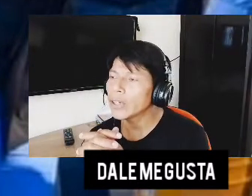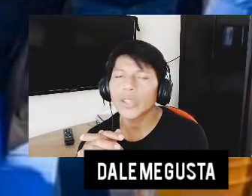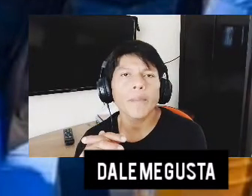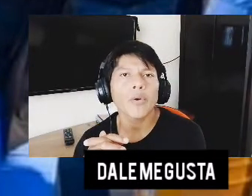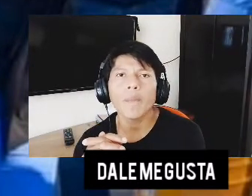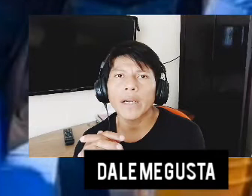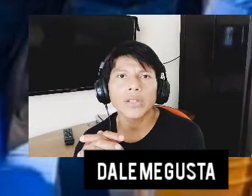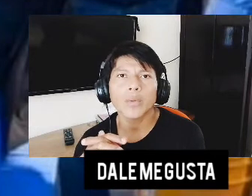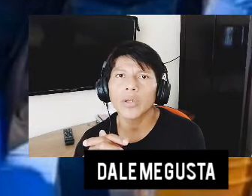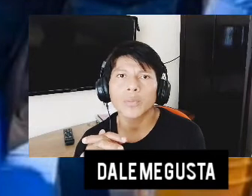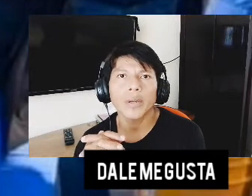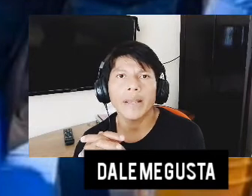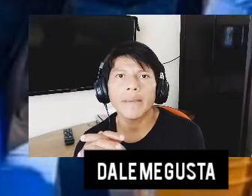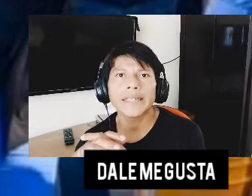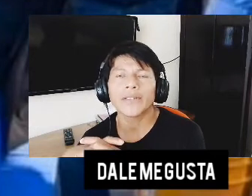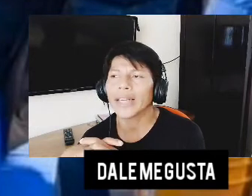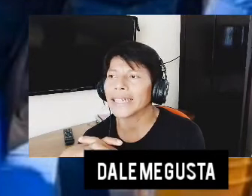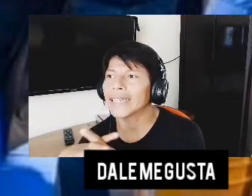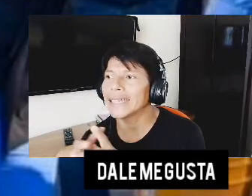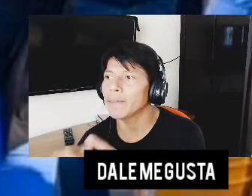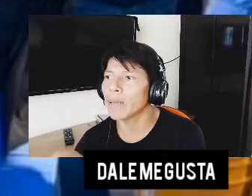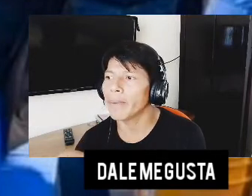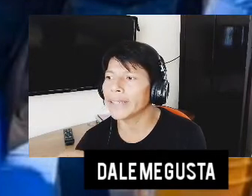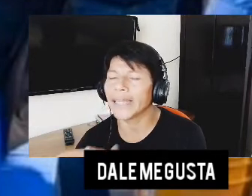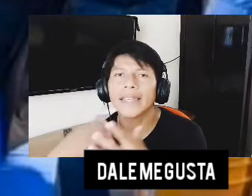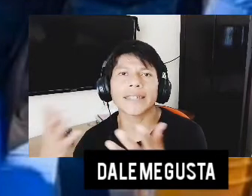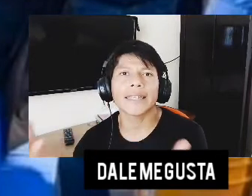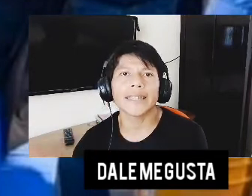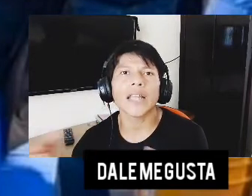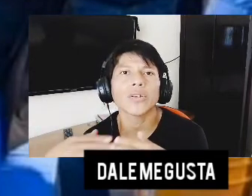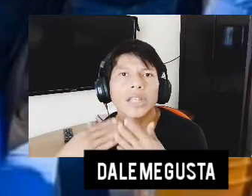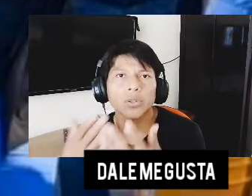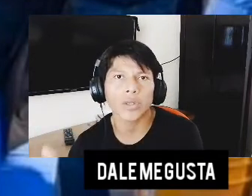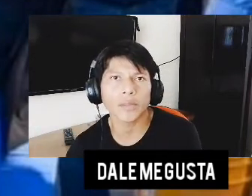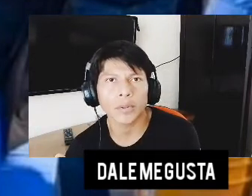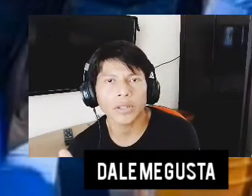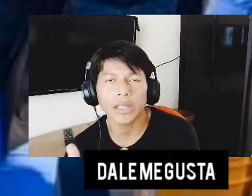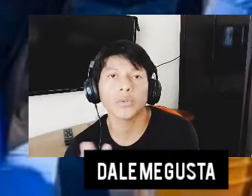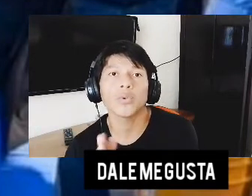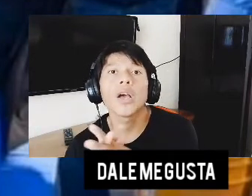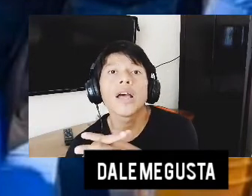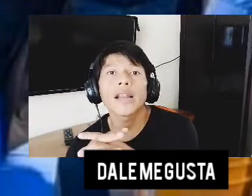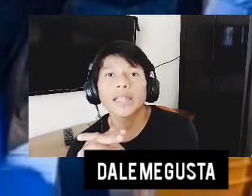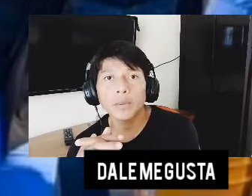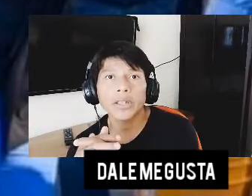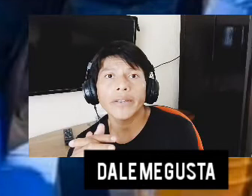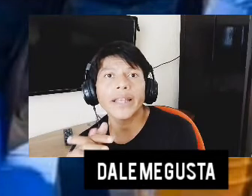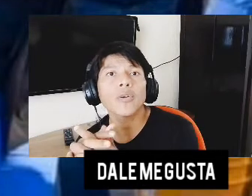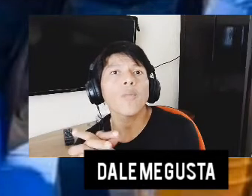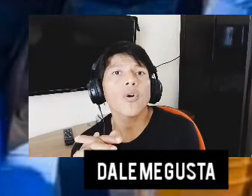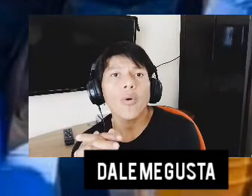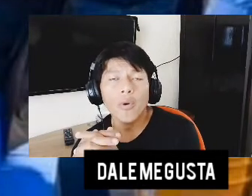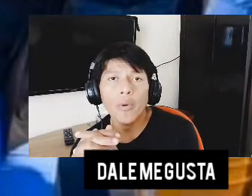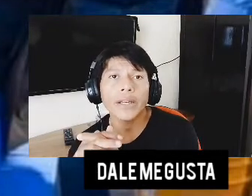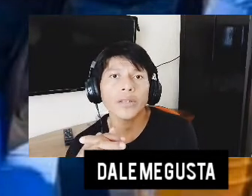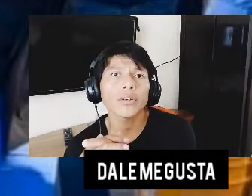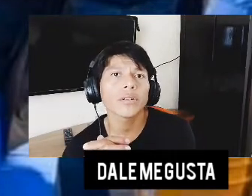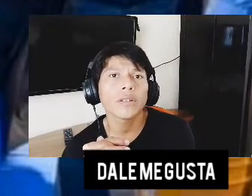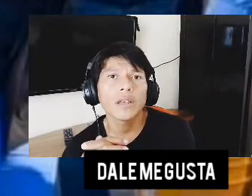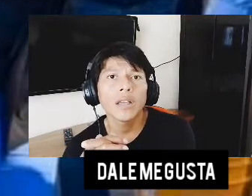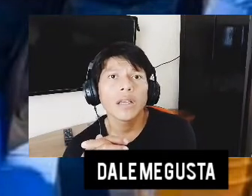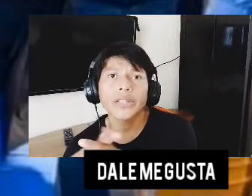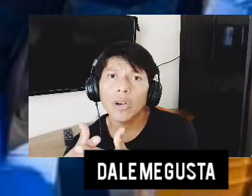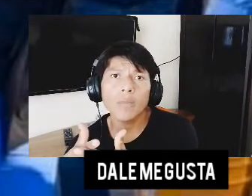Samuel García no se preocupa en resolver los problemas, sino que está simplemente deslindándose de su responsabilidad como